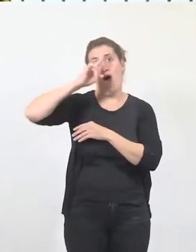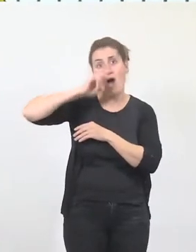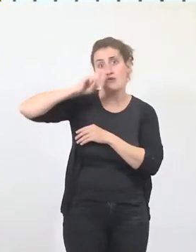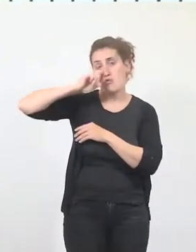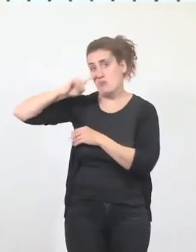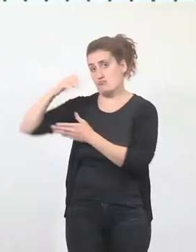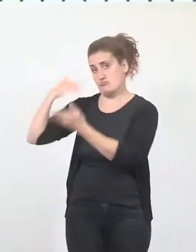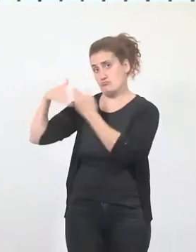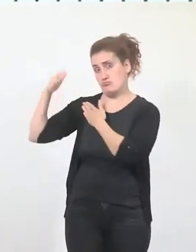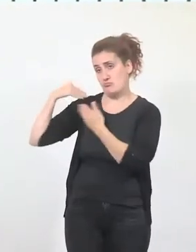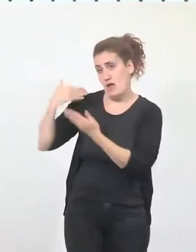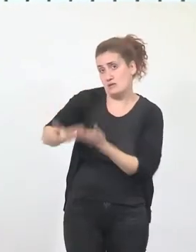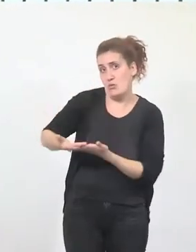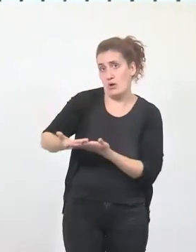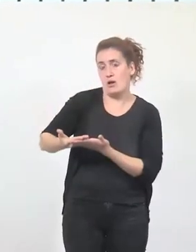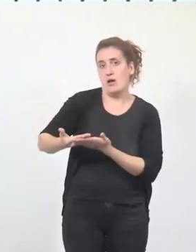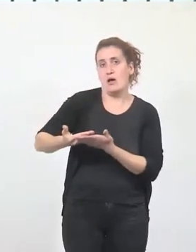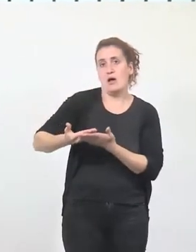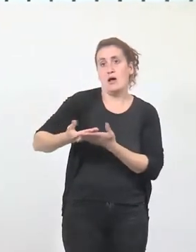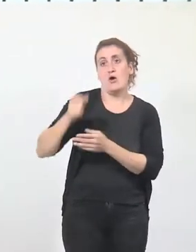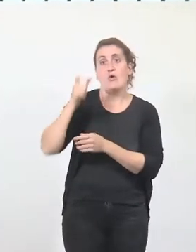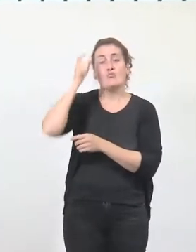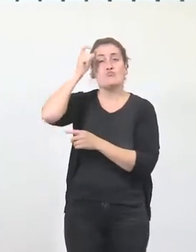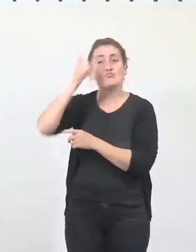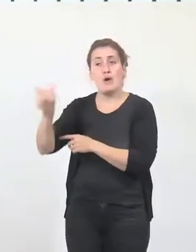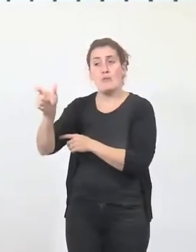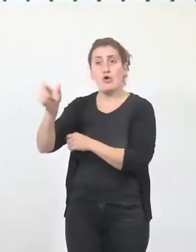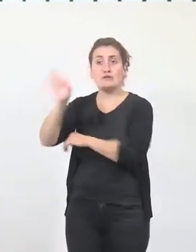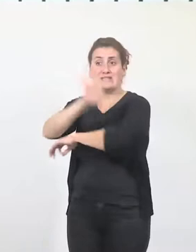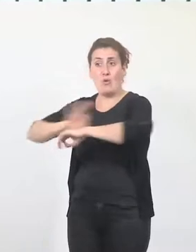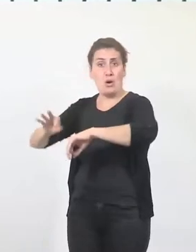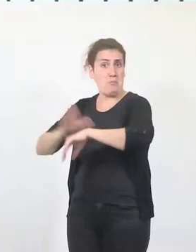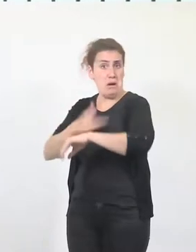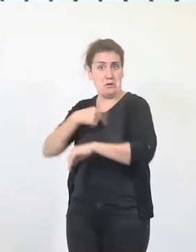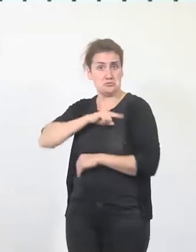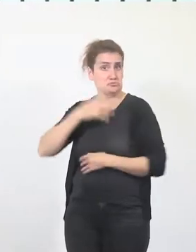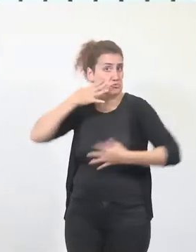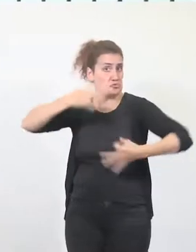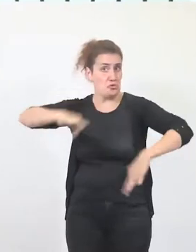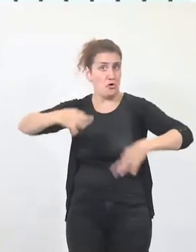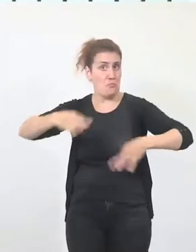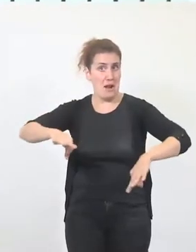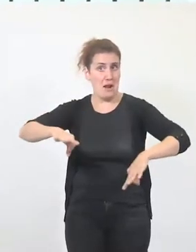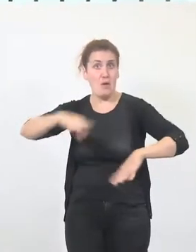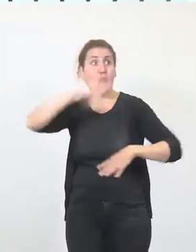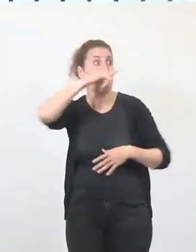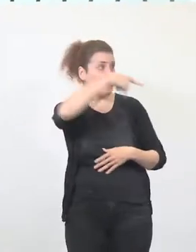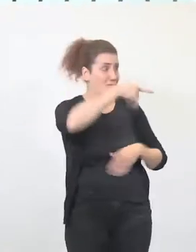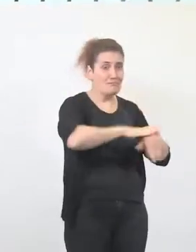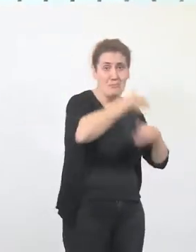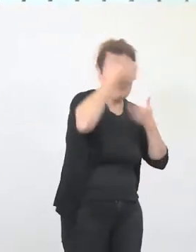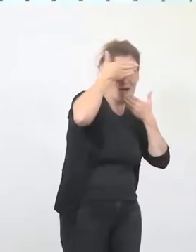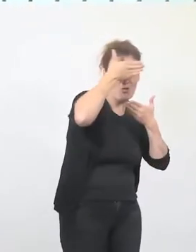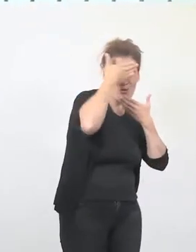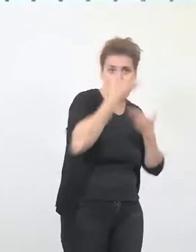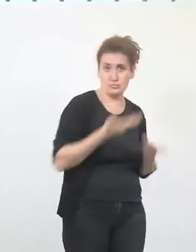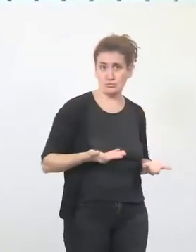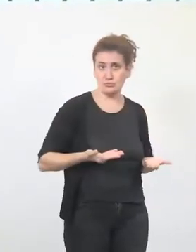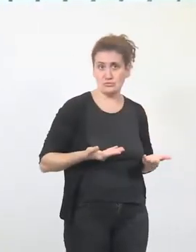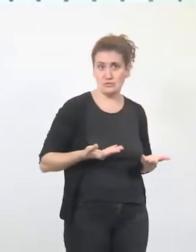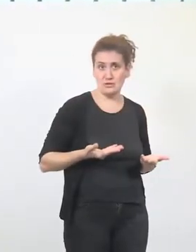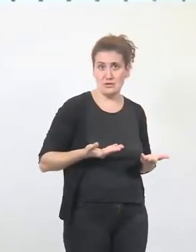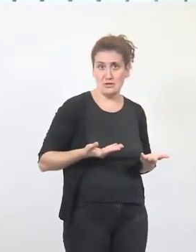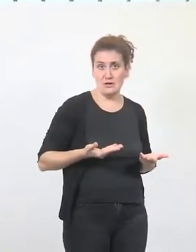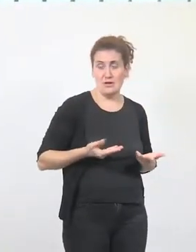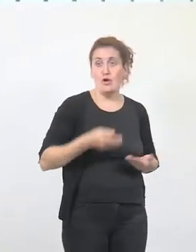años, para el pueblo saharaui, para nosotros es normal, porque ese es Marruecos. Lo